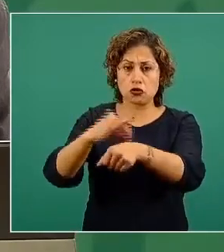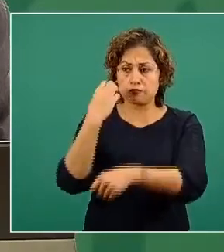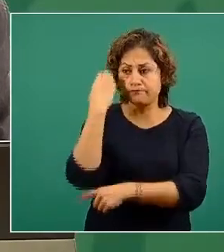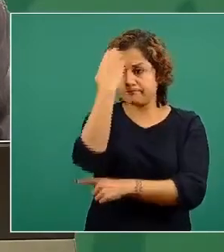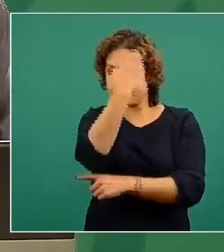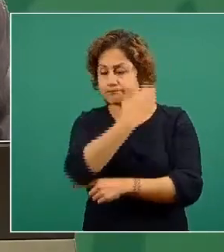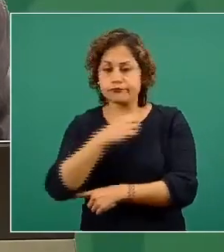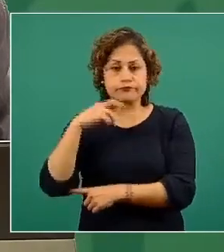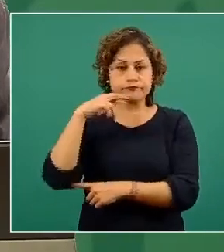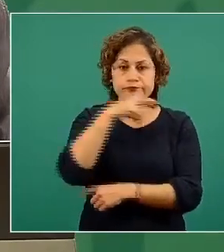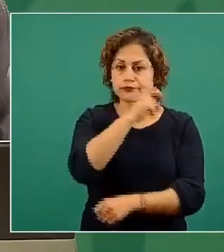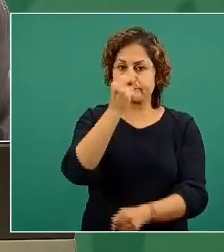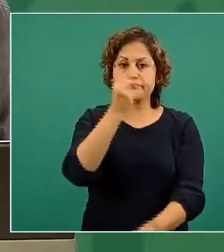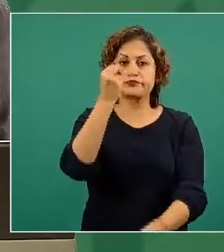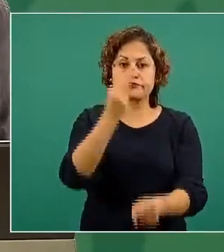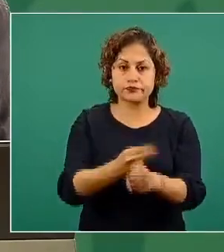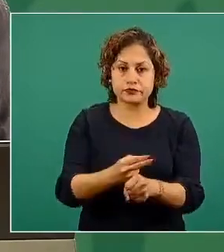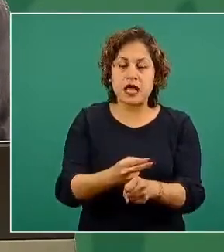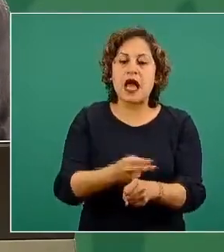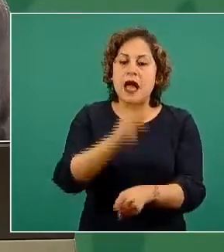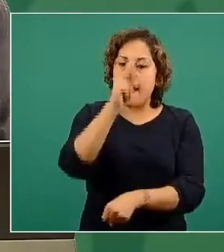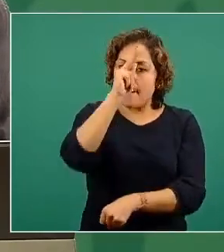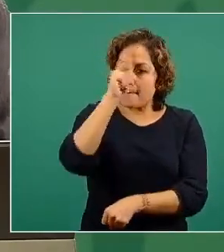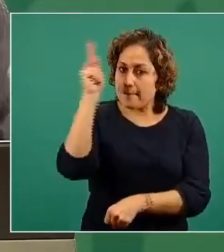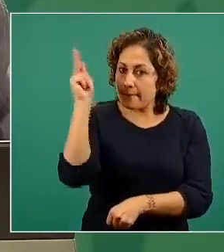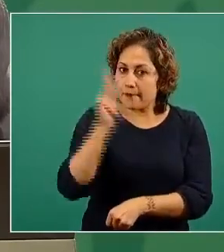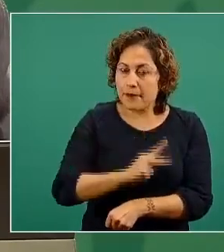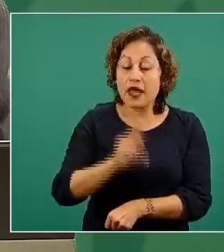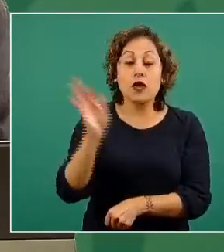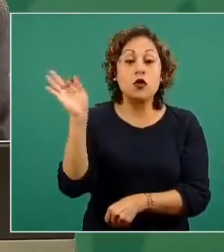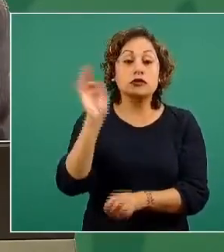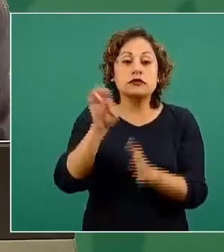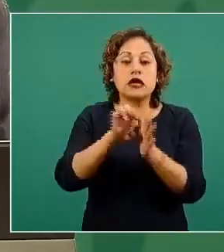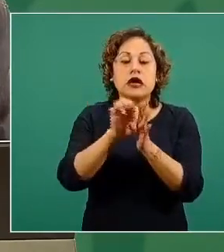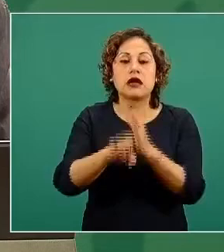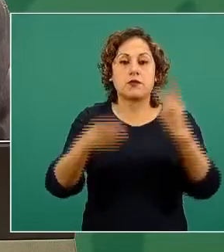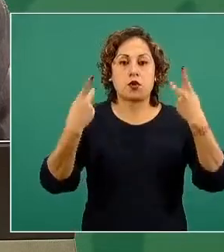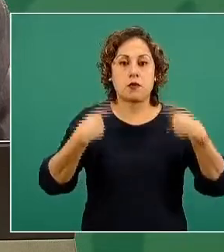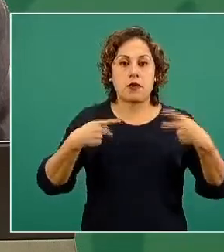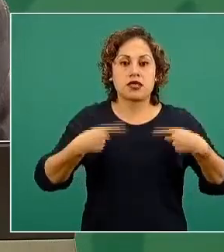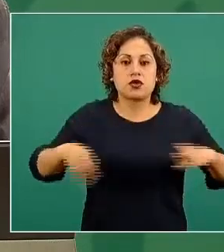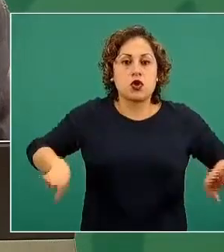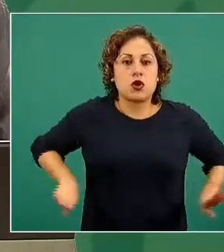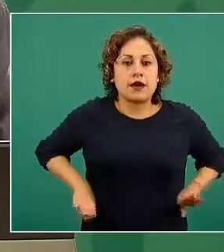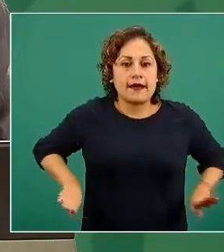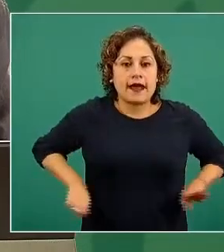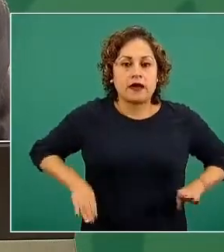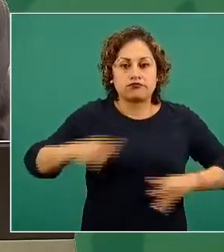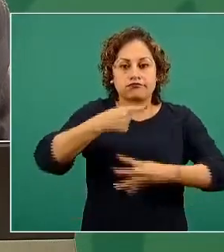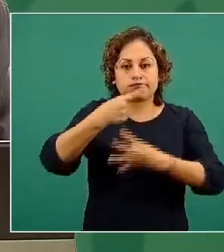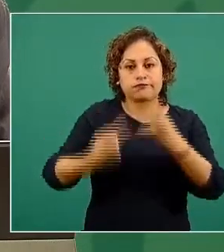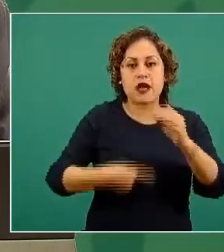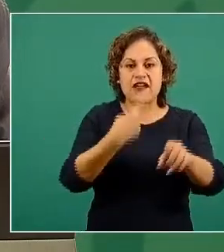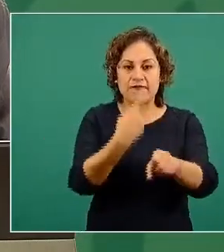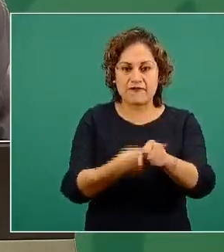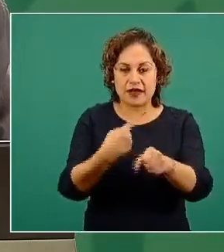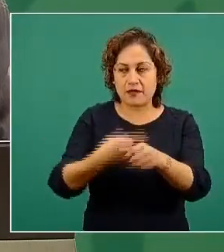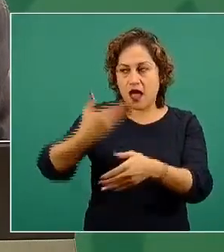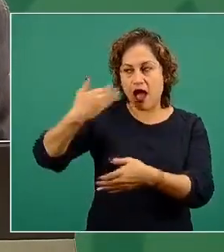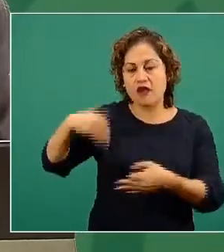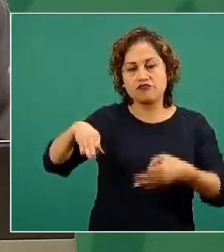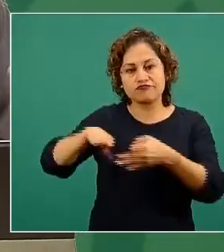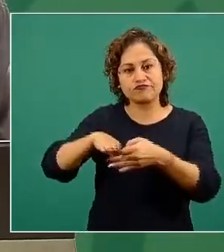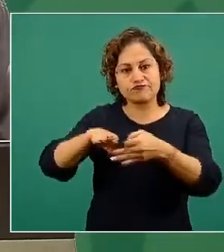que tienen factores de riesgo, edad, adultos mayores, pacientes con comorbilidades, que